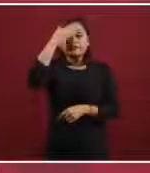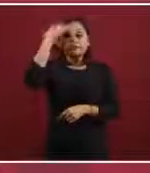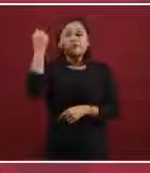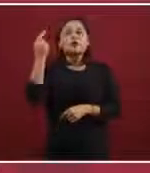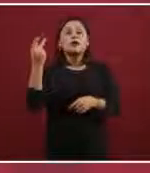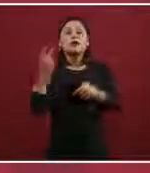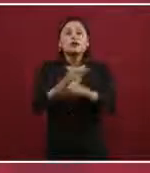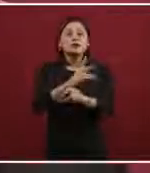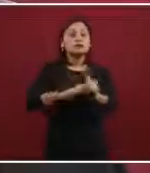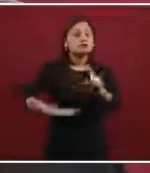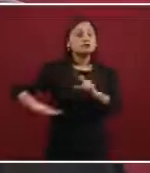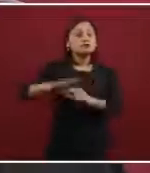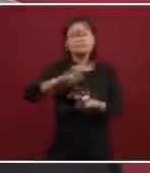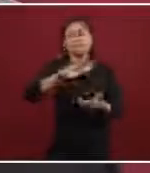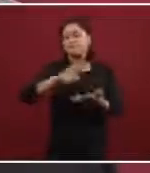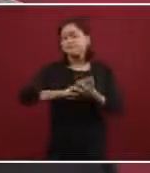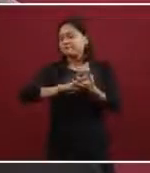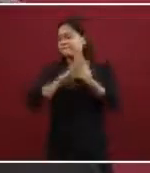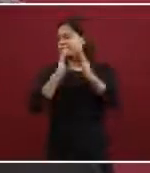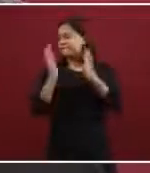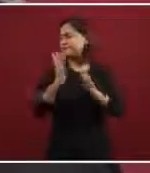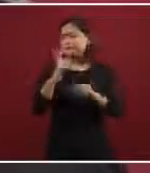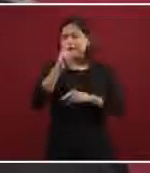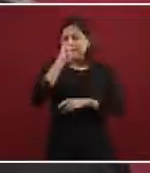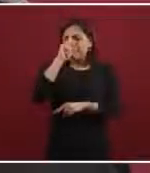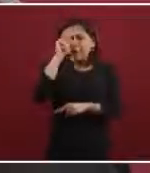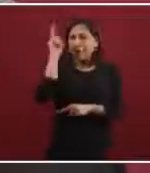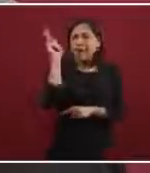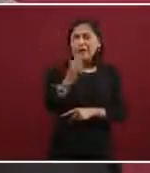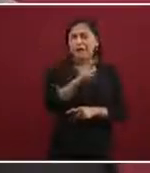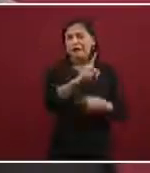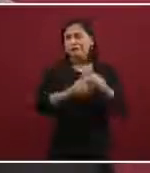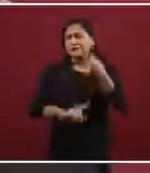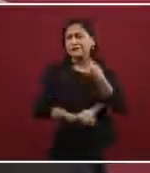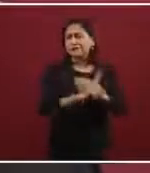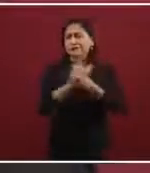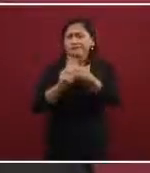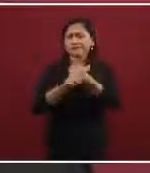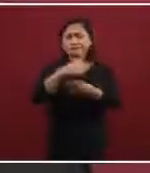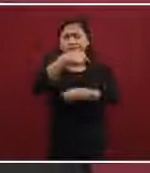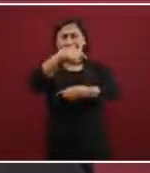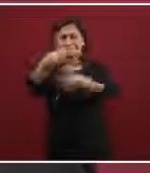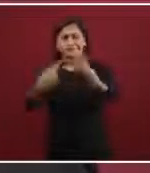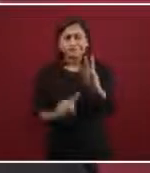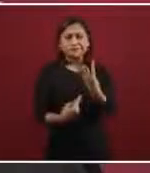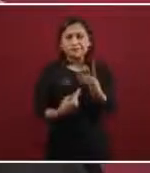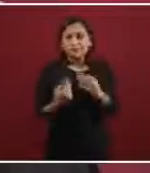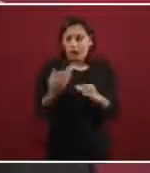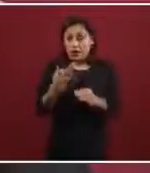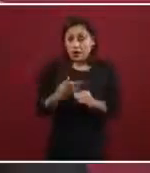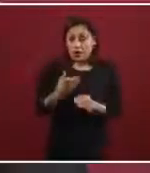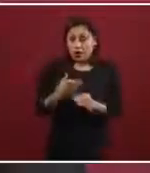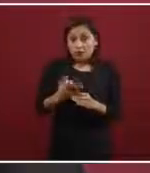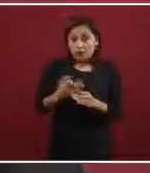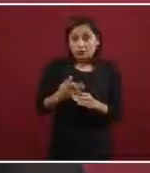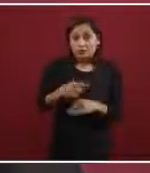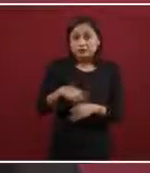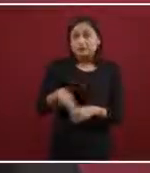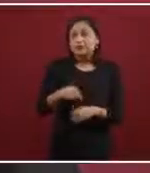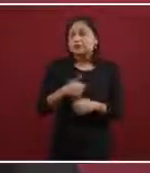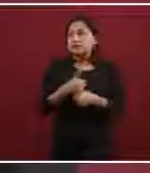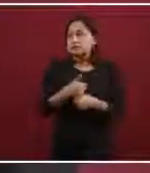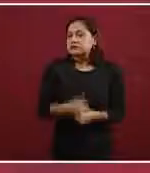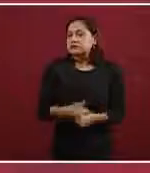provocar inseguridad y violencia a todo lo que es estamos padeciendo